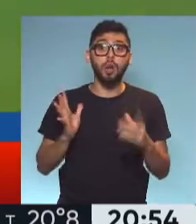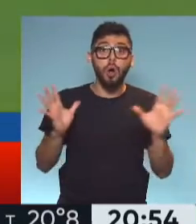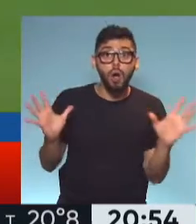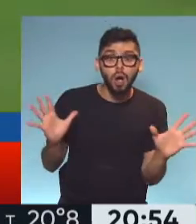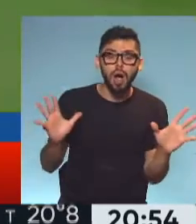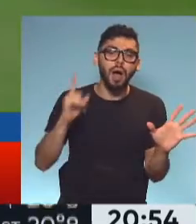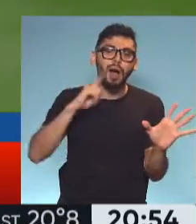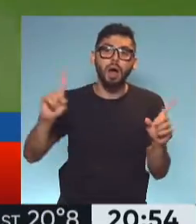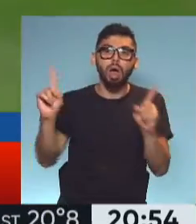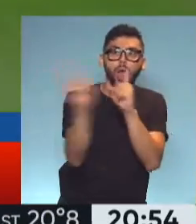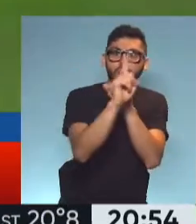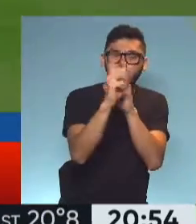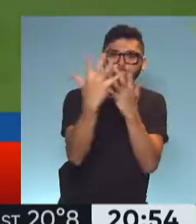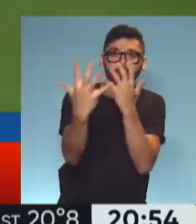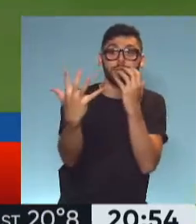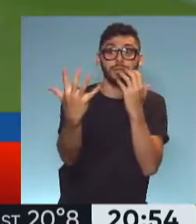así también